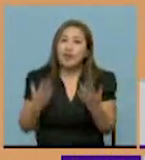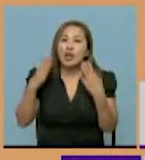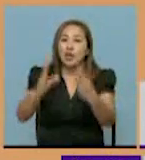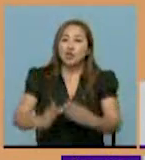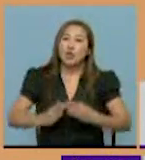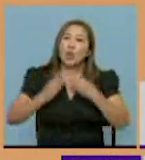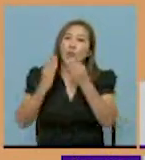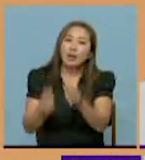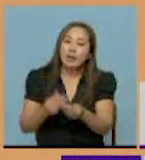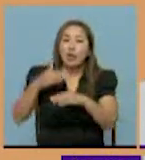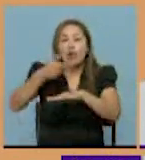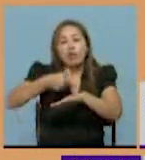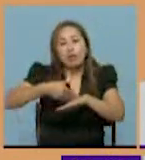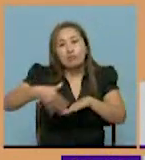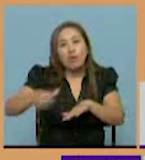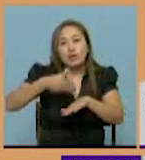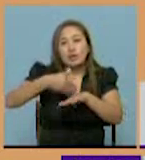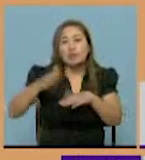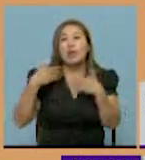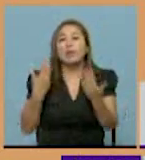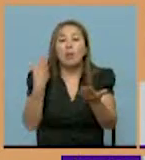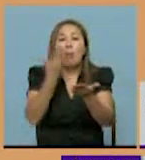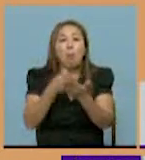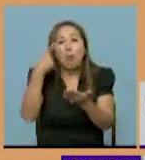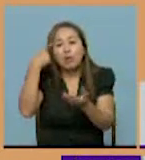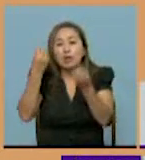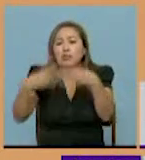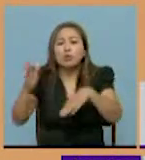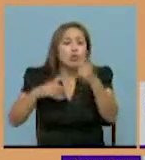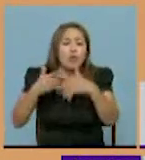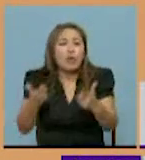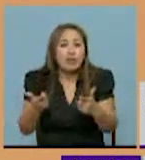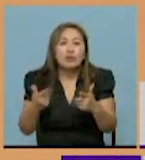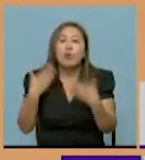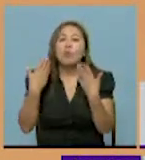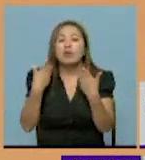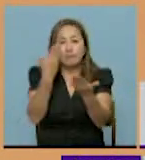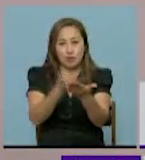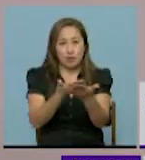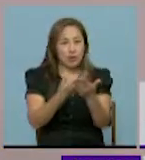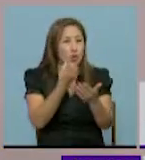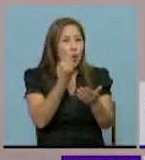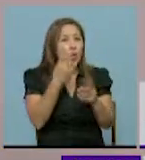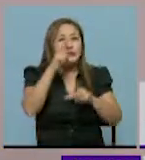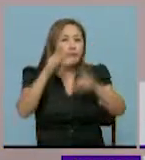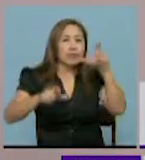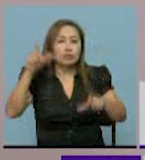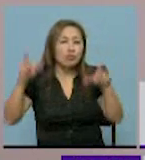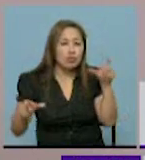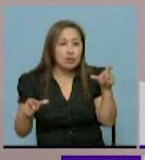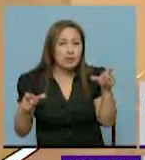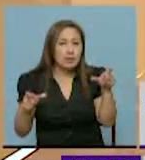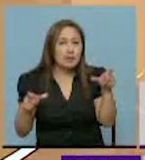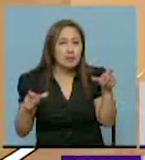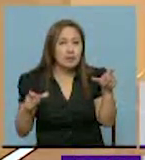se les va dando prórroga mientras puedan justificar por qué no inician con la construcción. ¿Cuántos inscriptos o